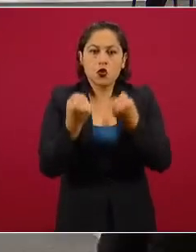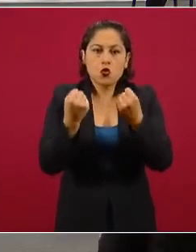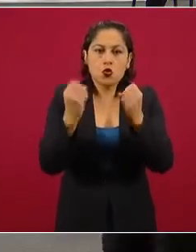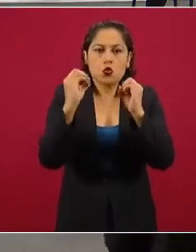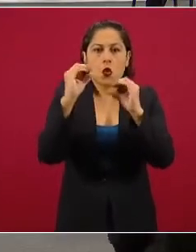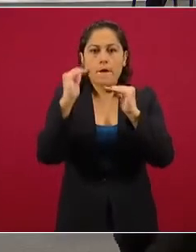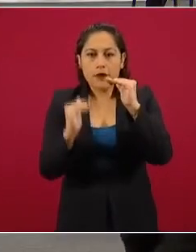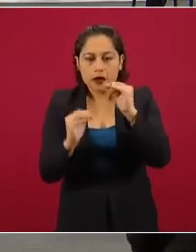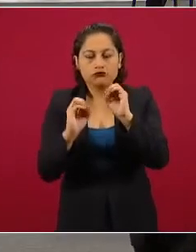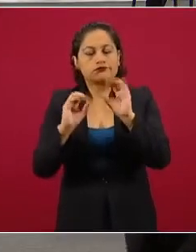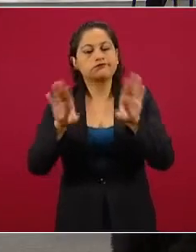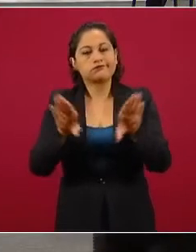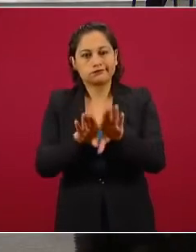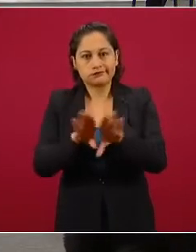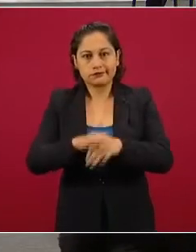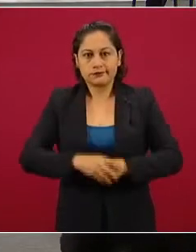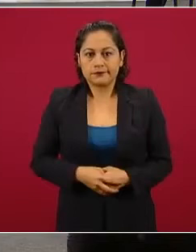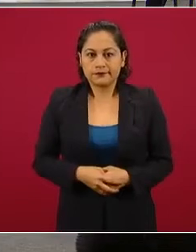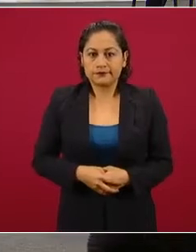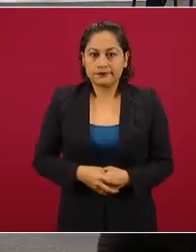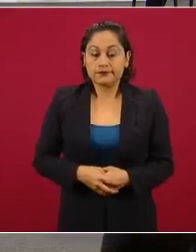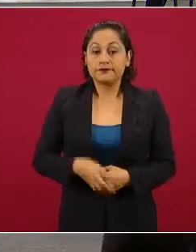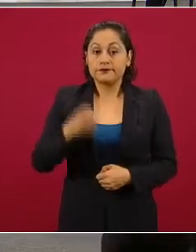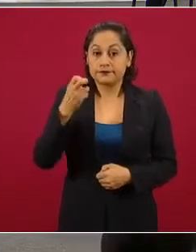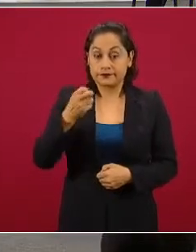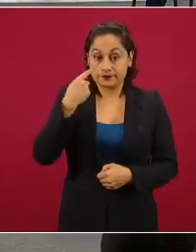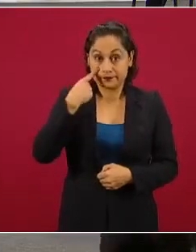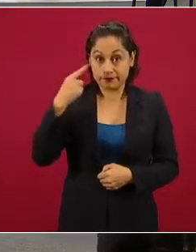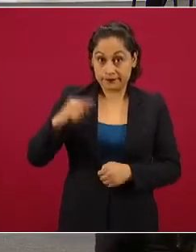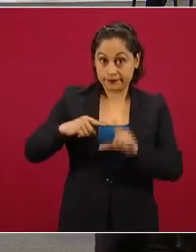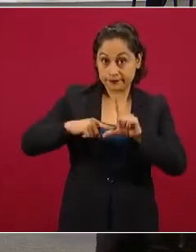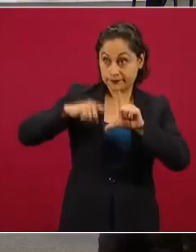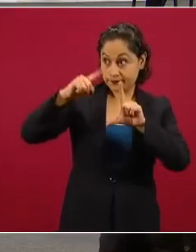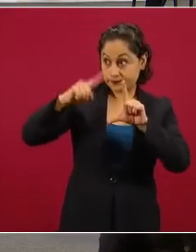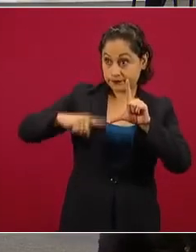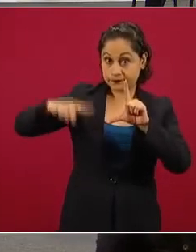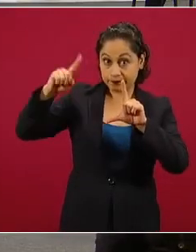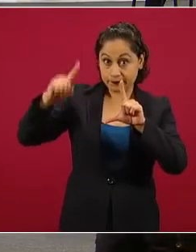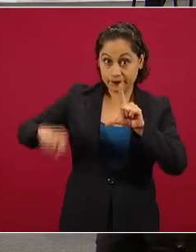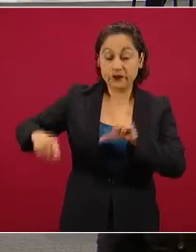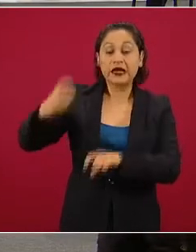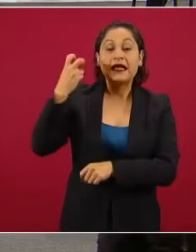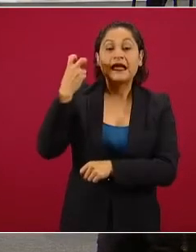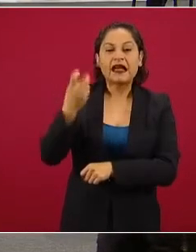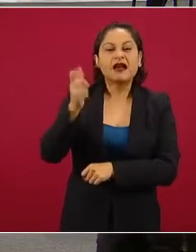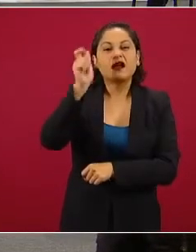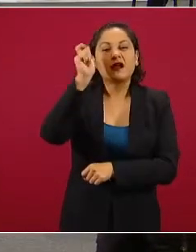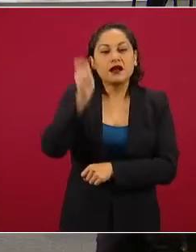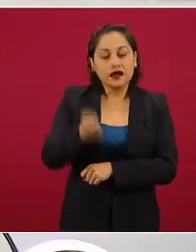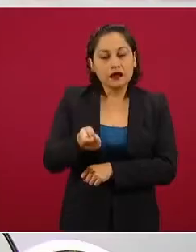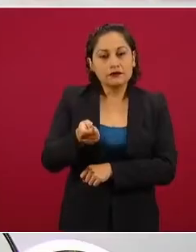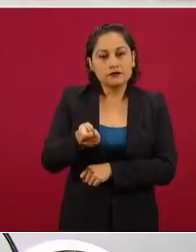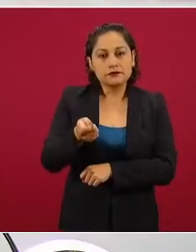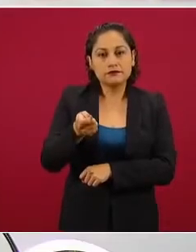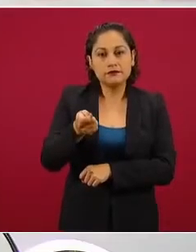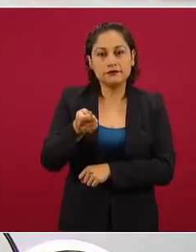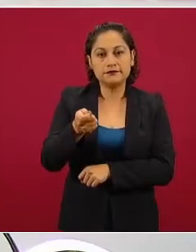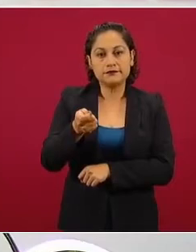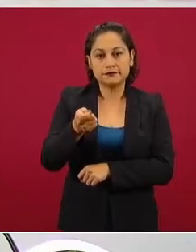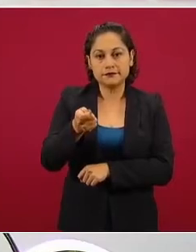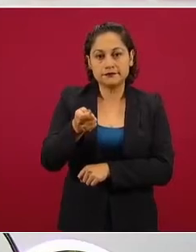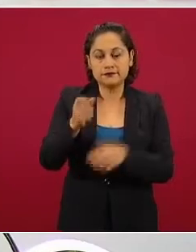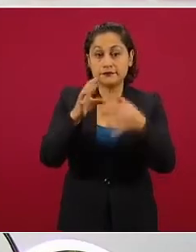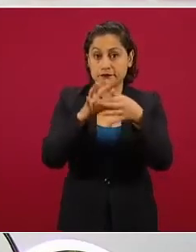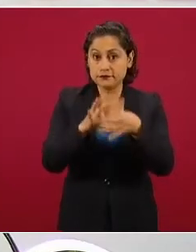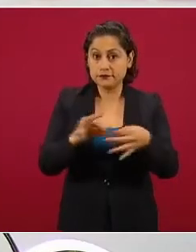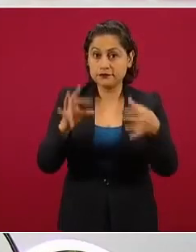En la síntesis del informe técnico utilizamos esta curva epidémica, esta gráfica que representa la frecuencia o la